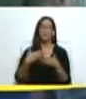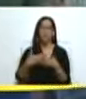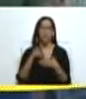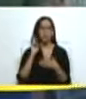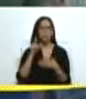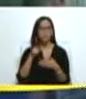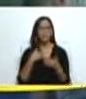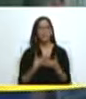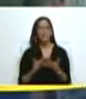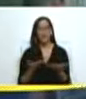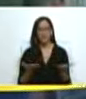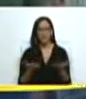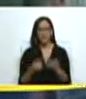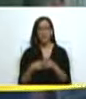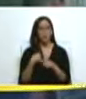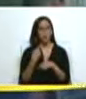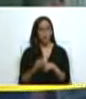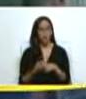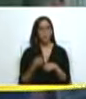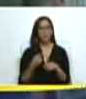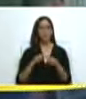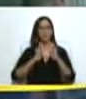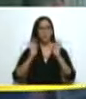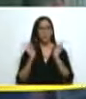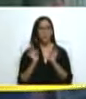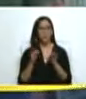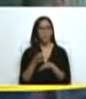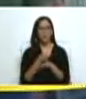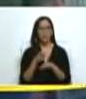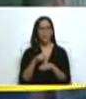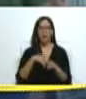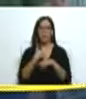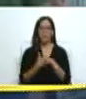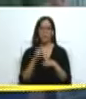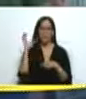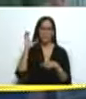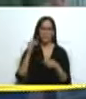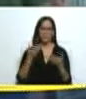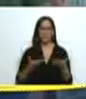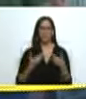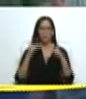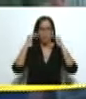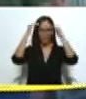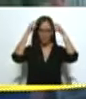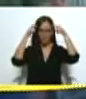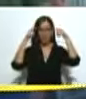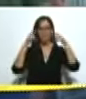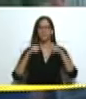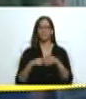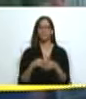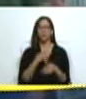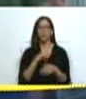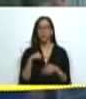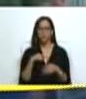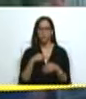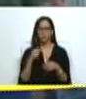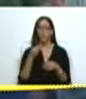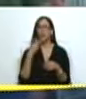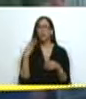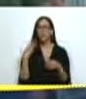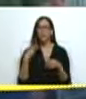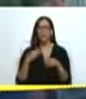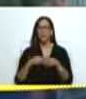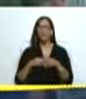le va a dar en su próximo periodo de gobierno al plan de la patria que nos dejó nuestro comandante Hugo Chávez. Nosotros